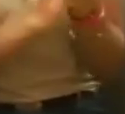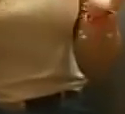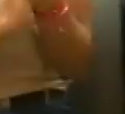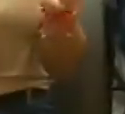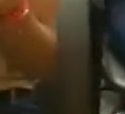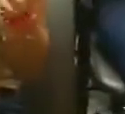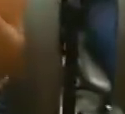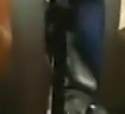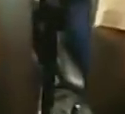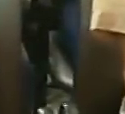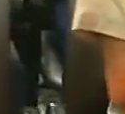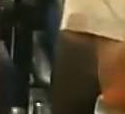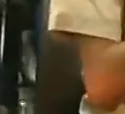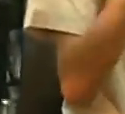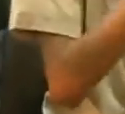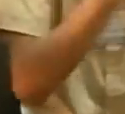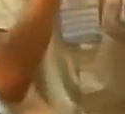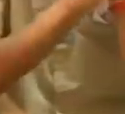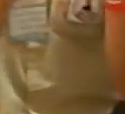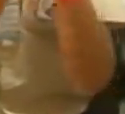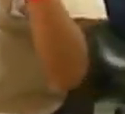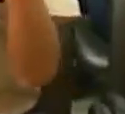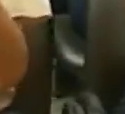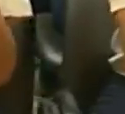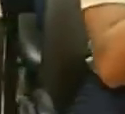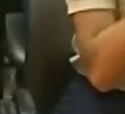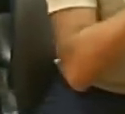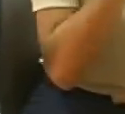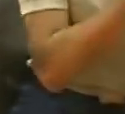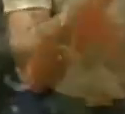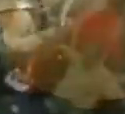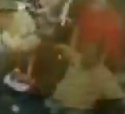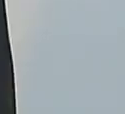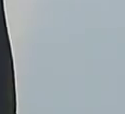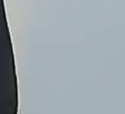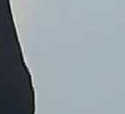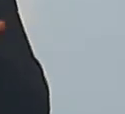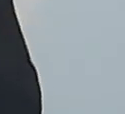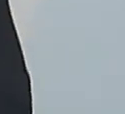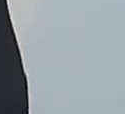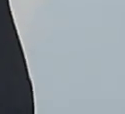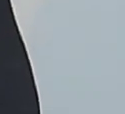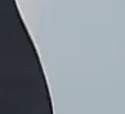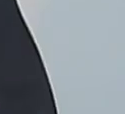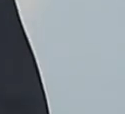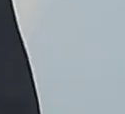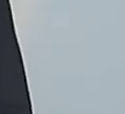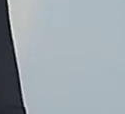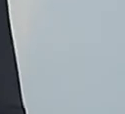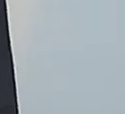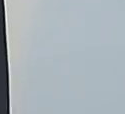El segundo punto, juramentación de la Junta.